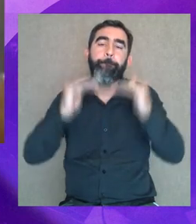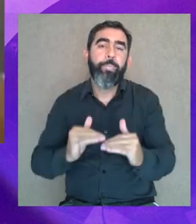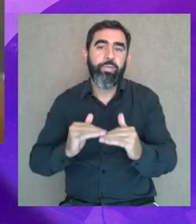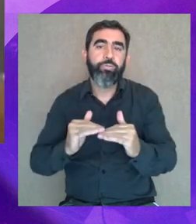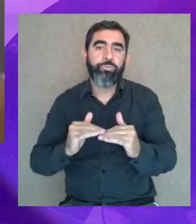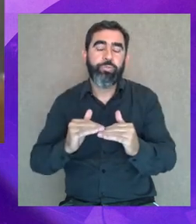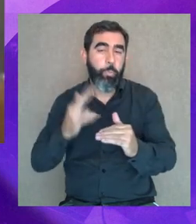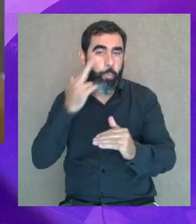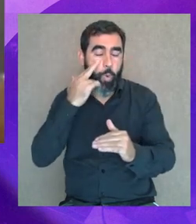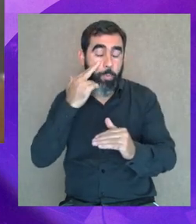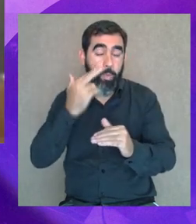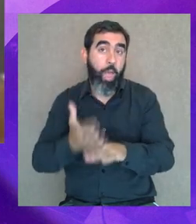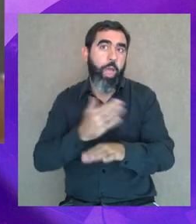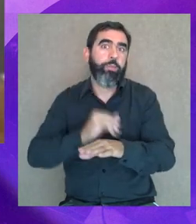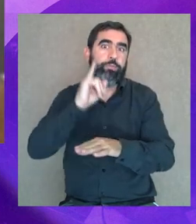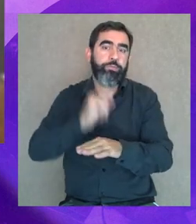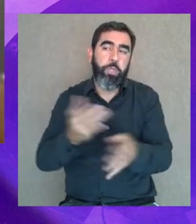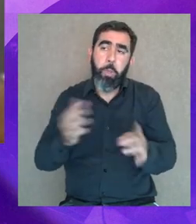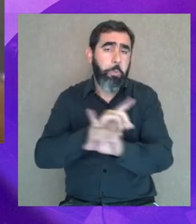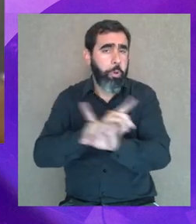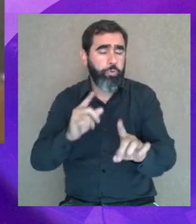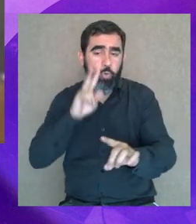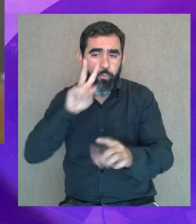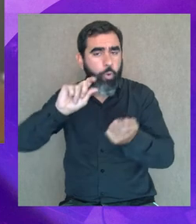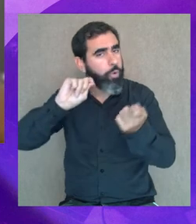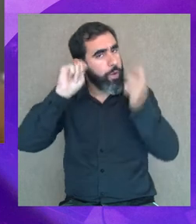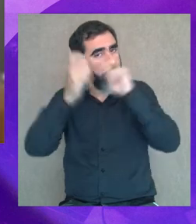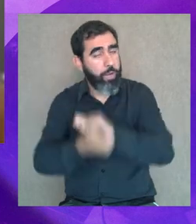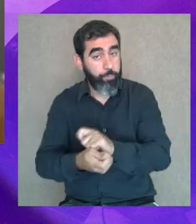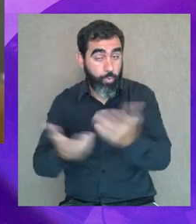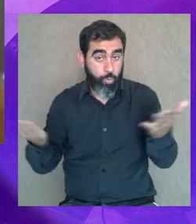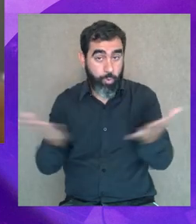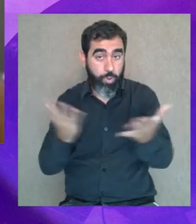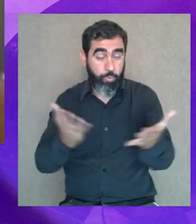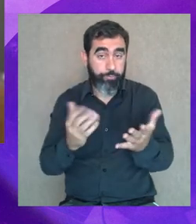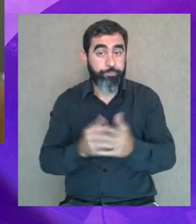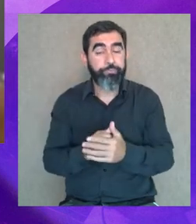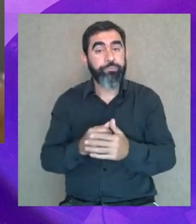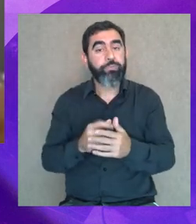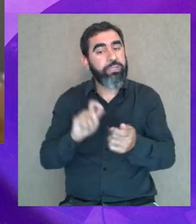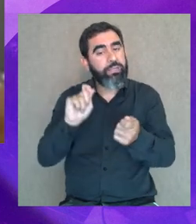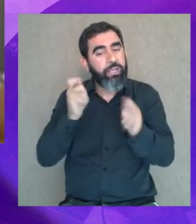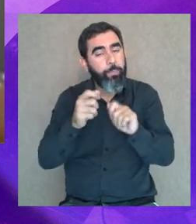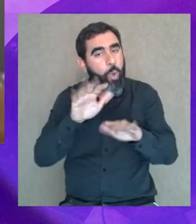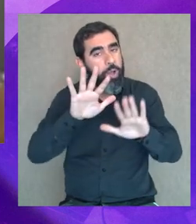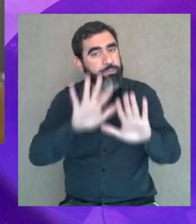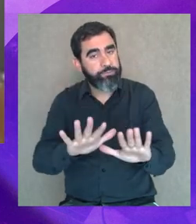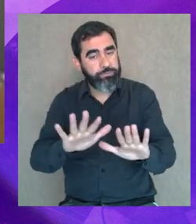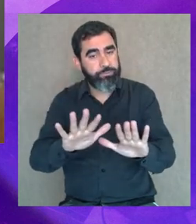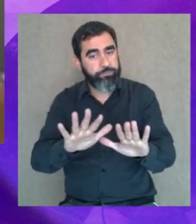menos roces y bueno y ahí yo veo ese cambio no que el cambio me parece que va que va desde ese